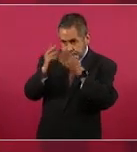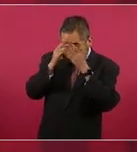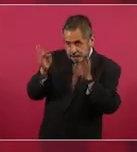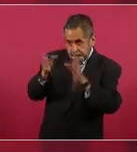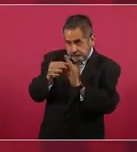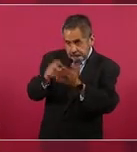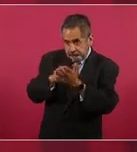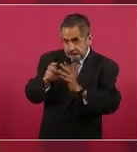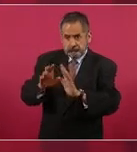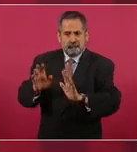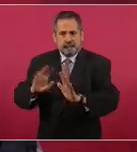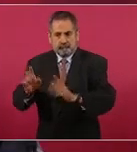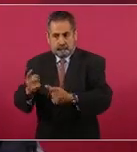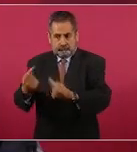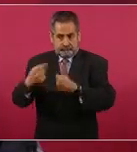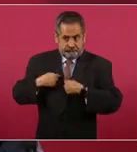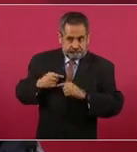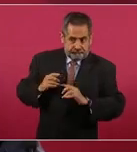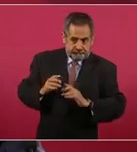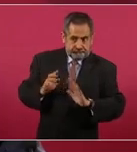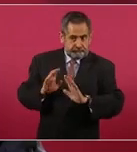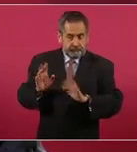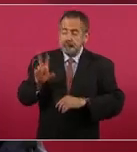no hacer propaganda.